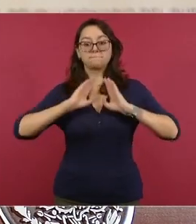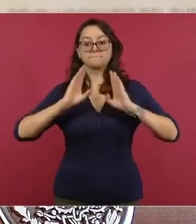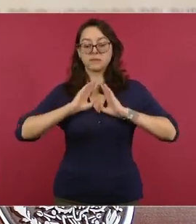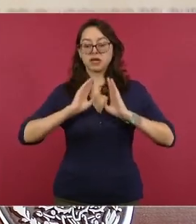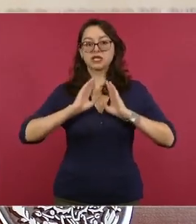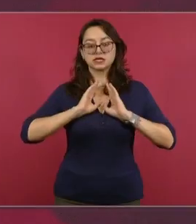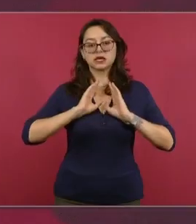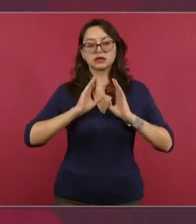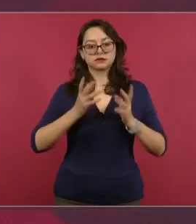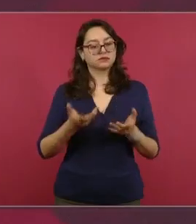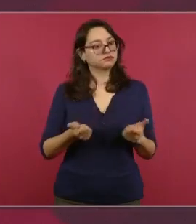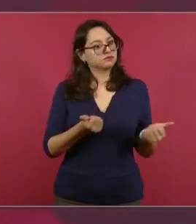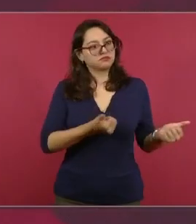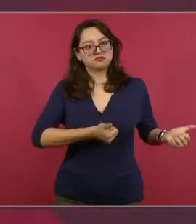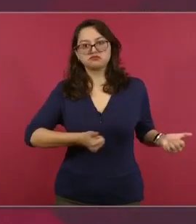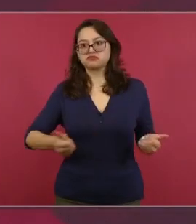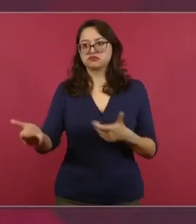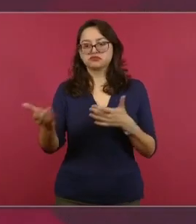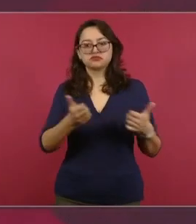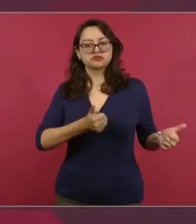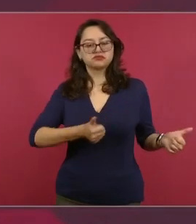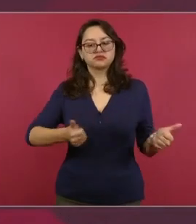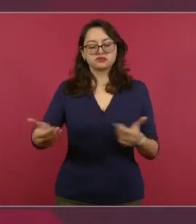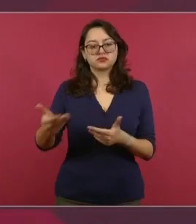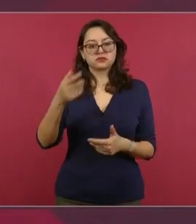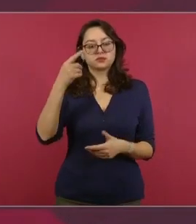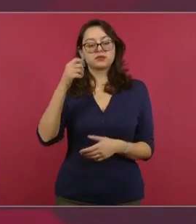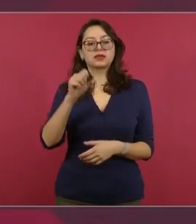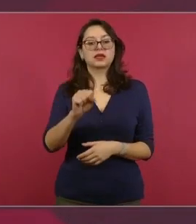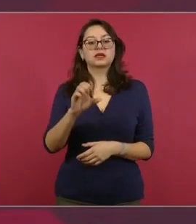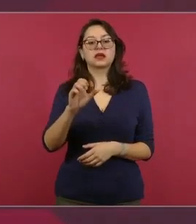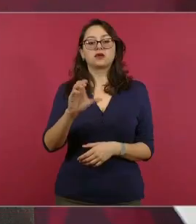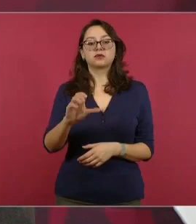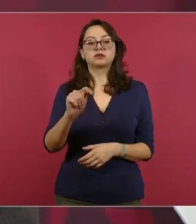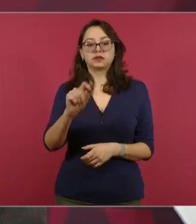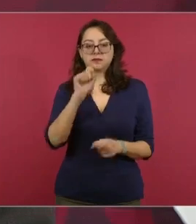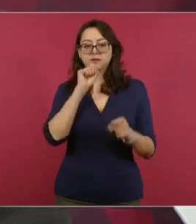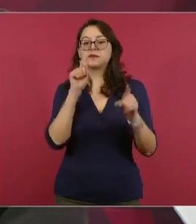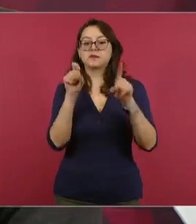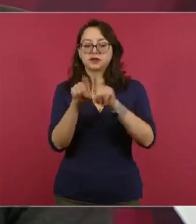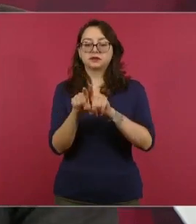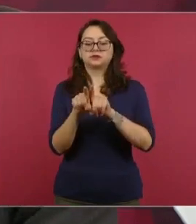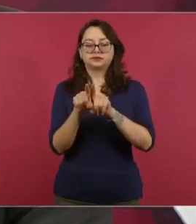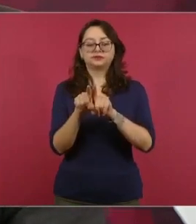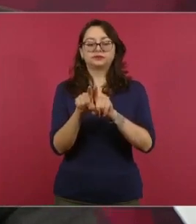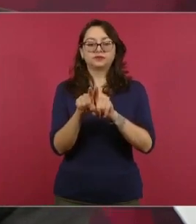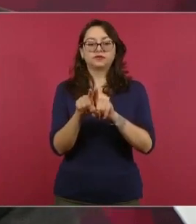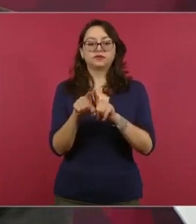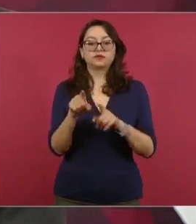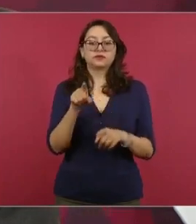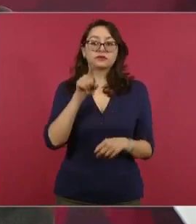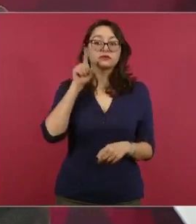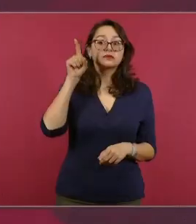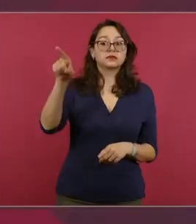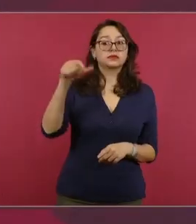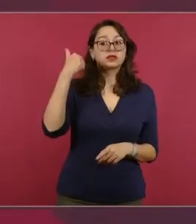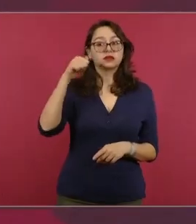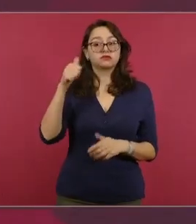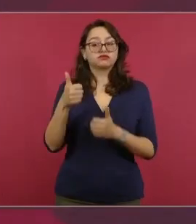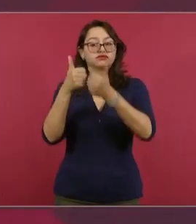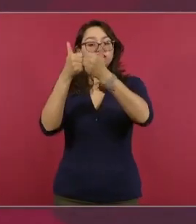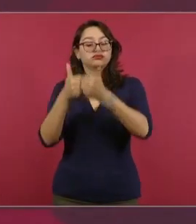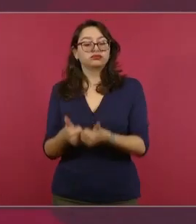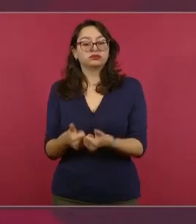militares y de la Secretaría de Comunicaciones. Y se quedaron allá el secretario de la